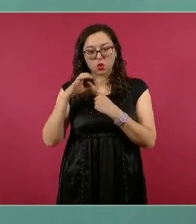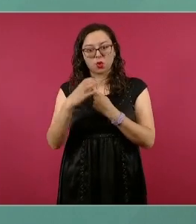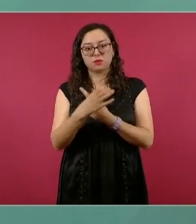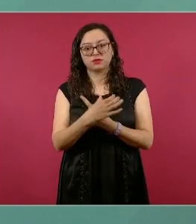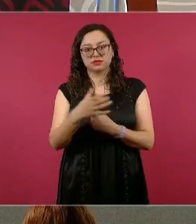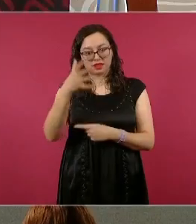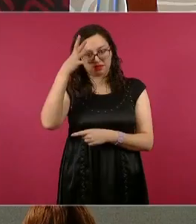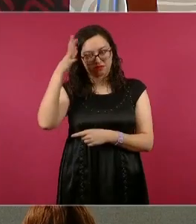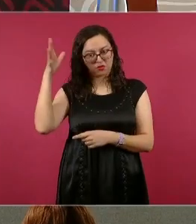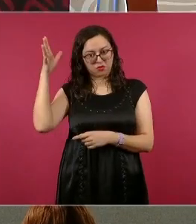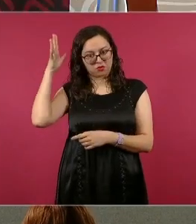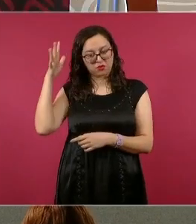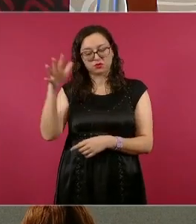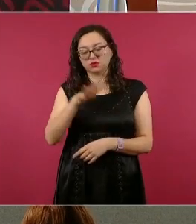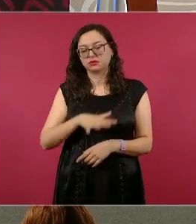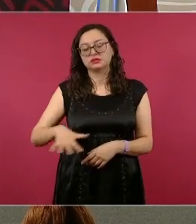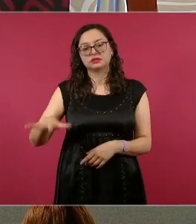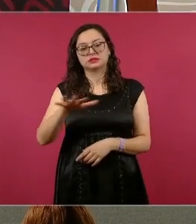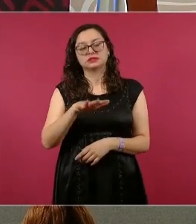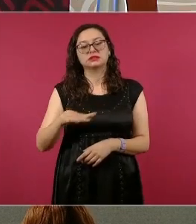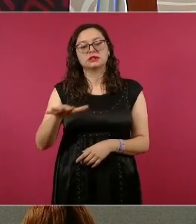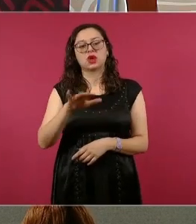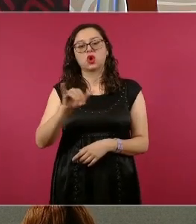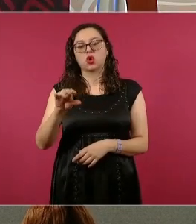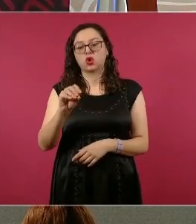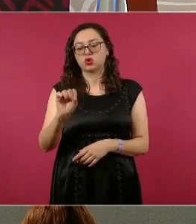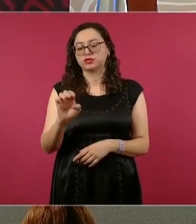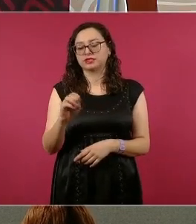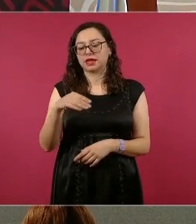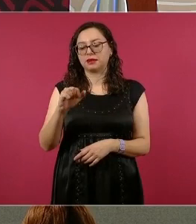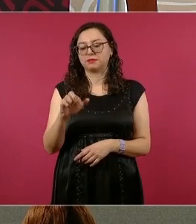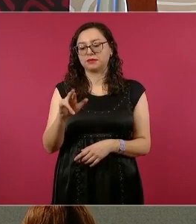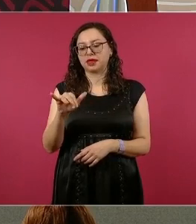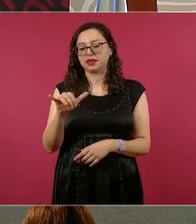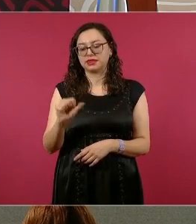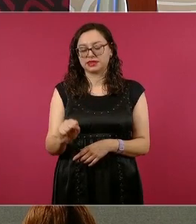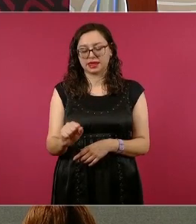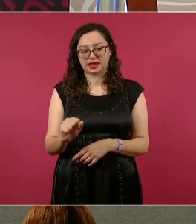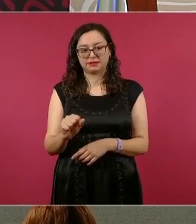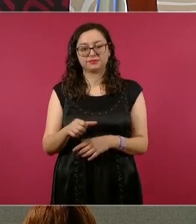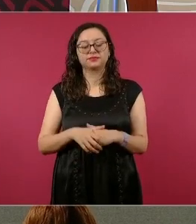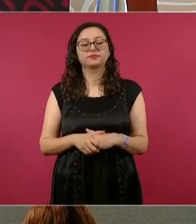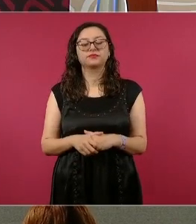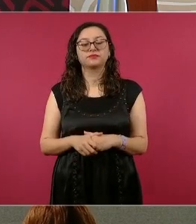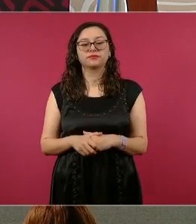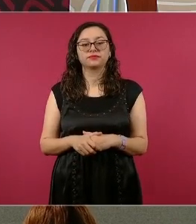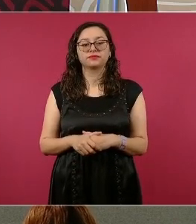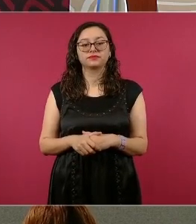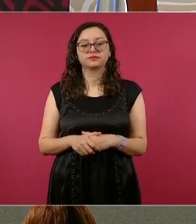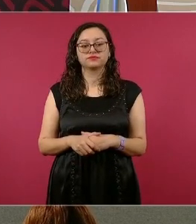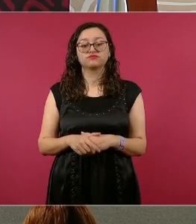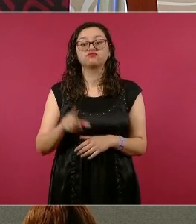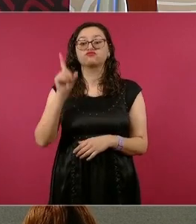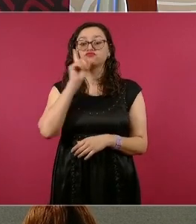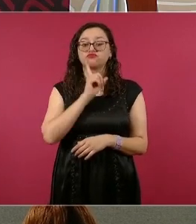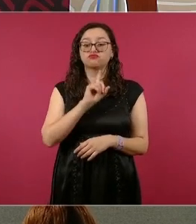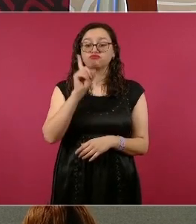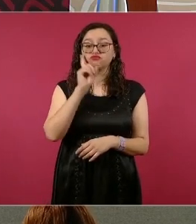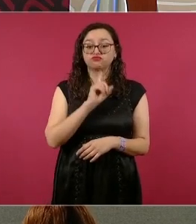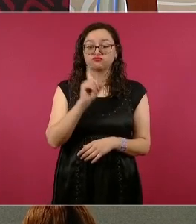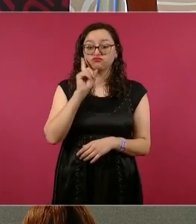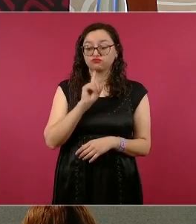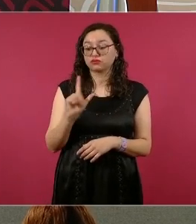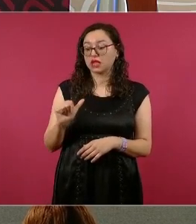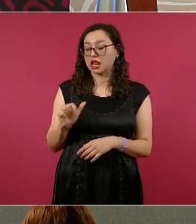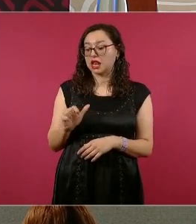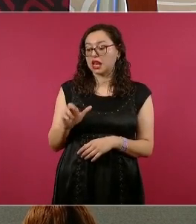es Nuestra del Centro de Salud José María Rodríguez a la ciudadana